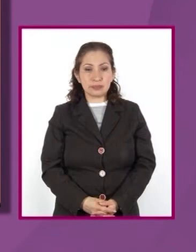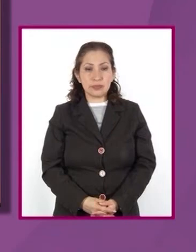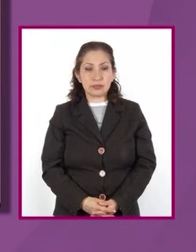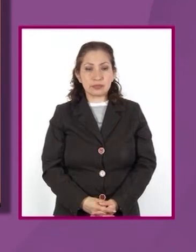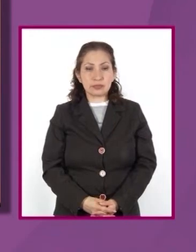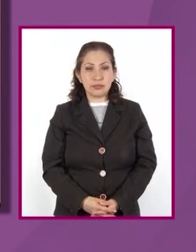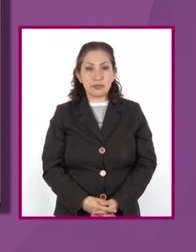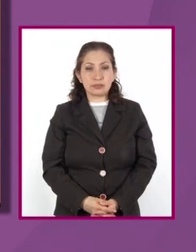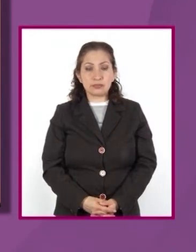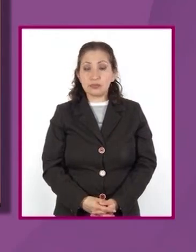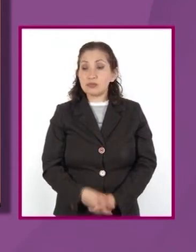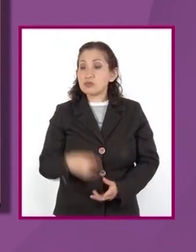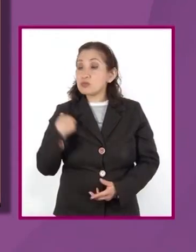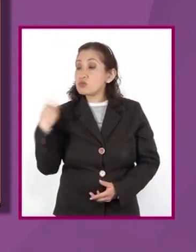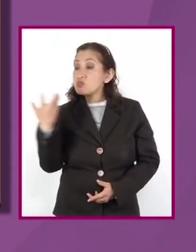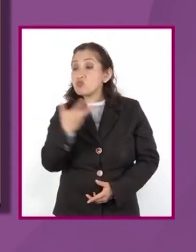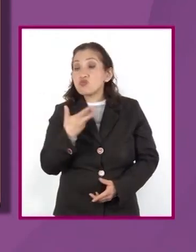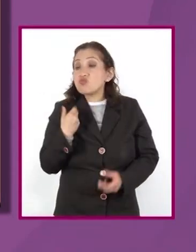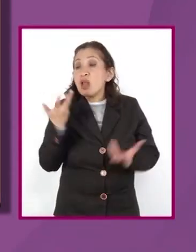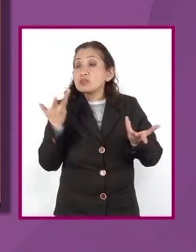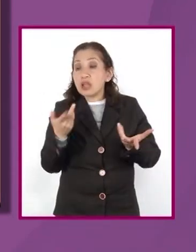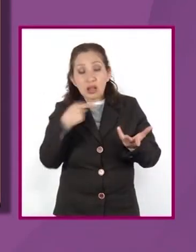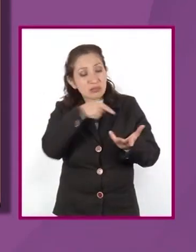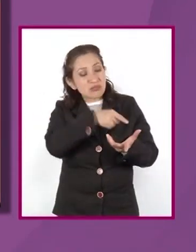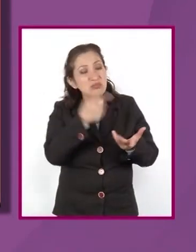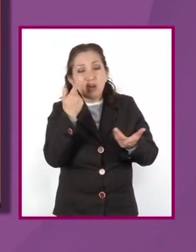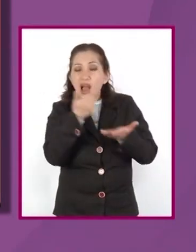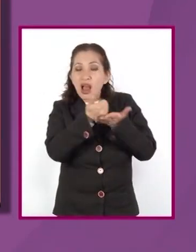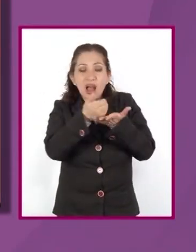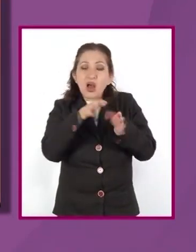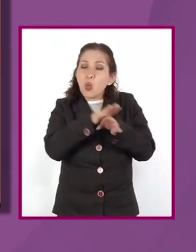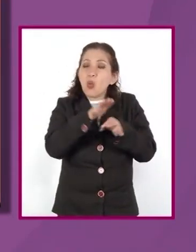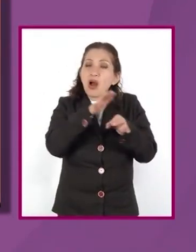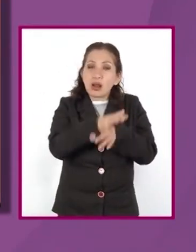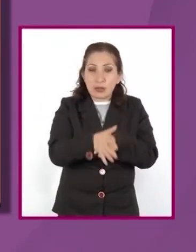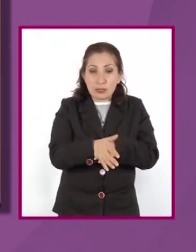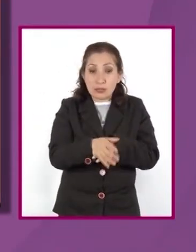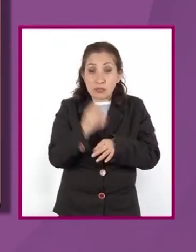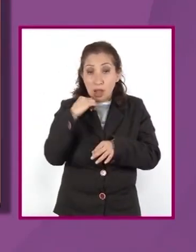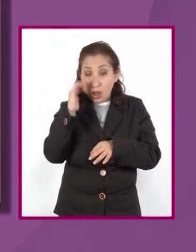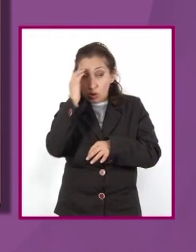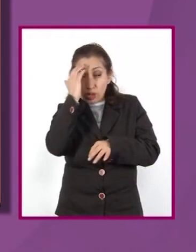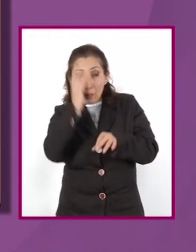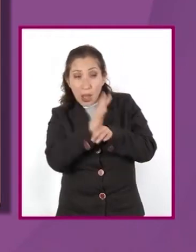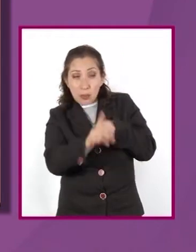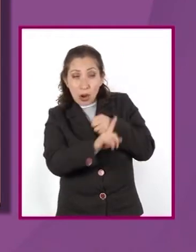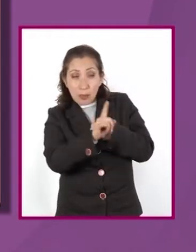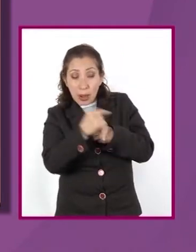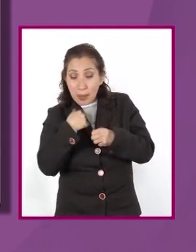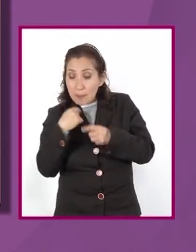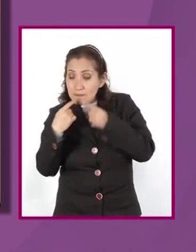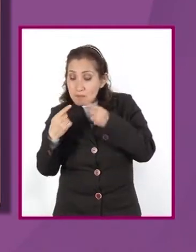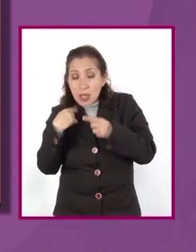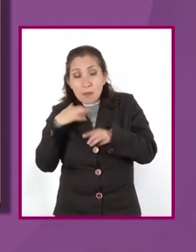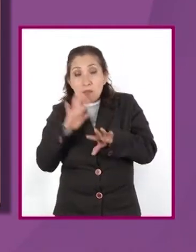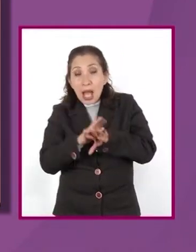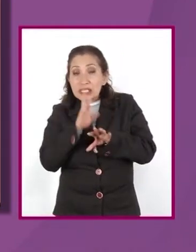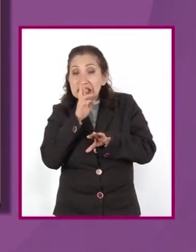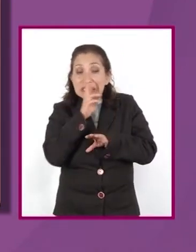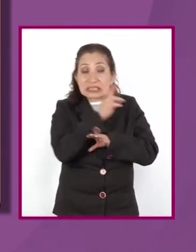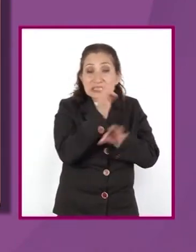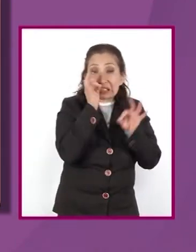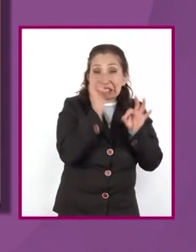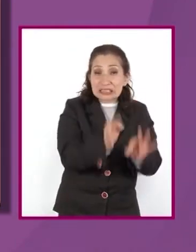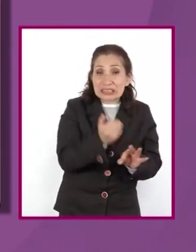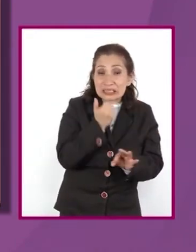¿qué nos proponemos lograr? Para conocer más acerca del problema y así proponer soluciones más acertadas,